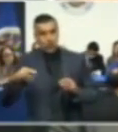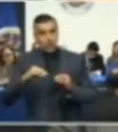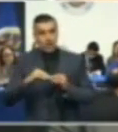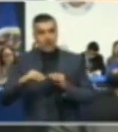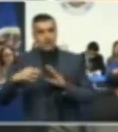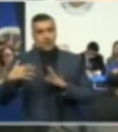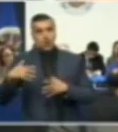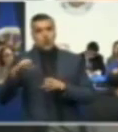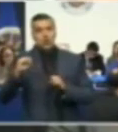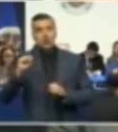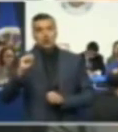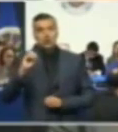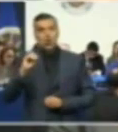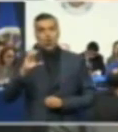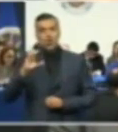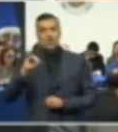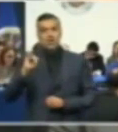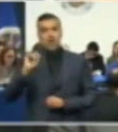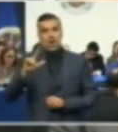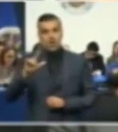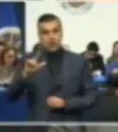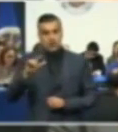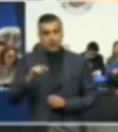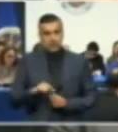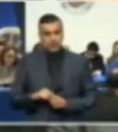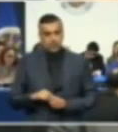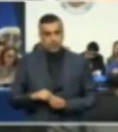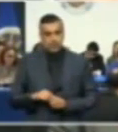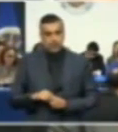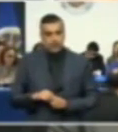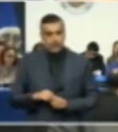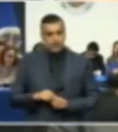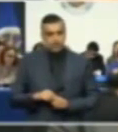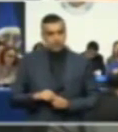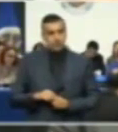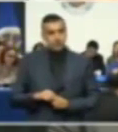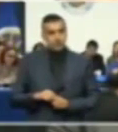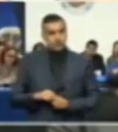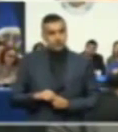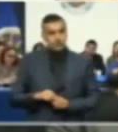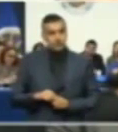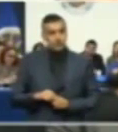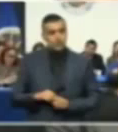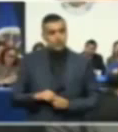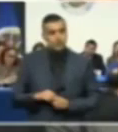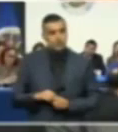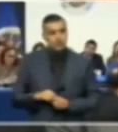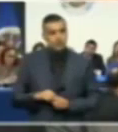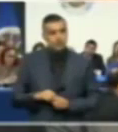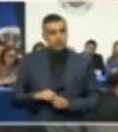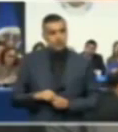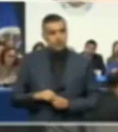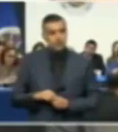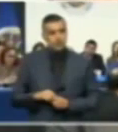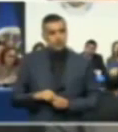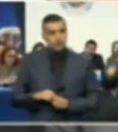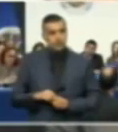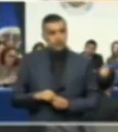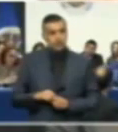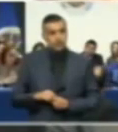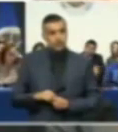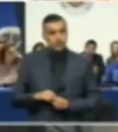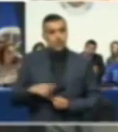a un modelo social. En este sentido, haría las consultas. De alguna manera está desprendido, pero